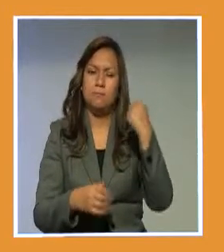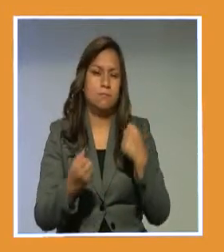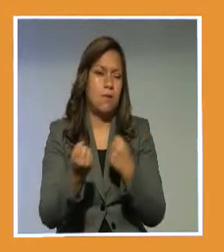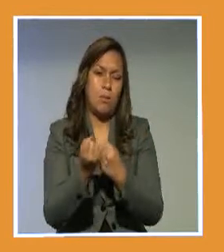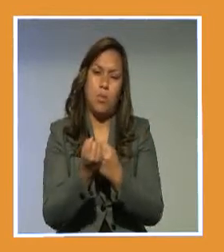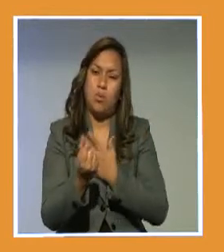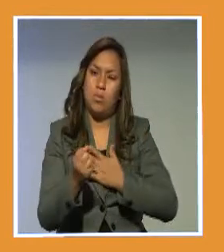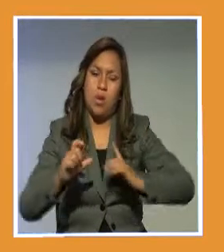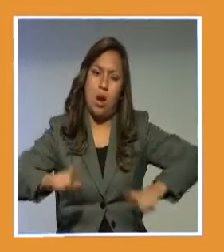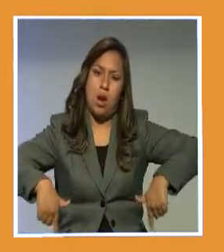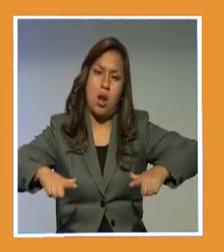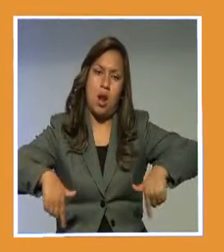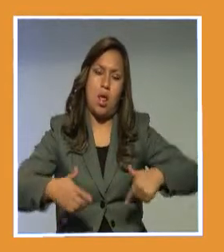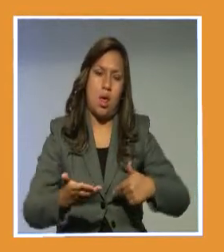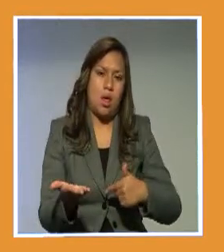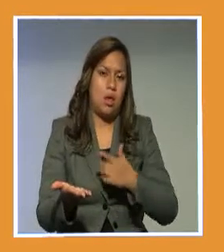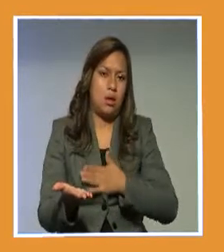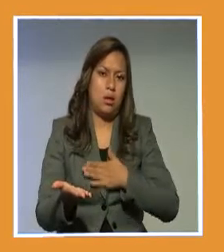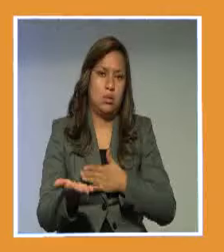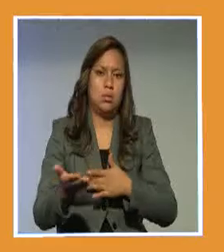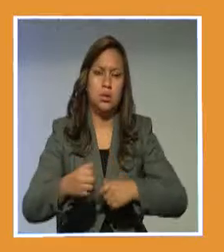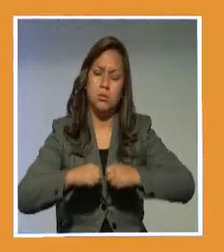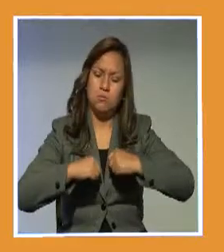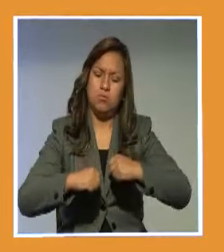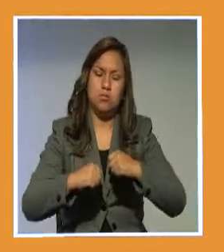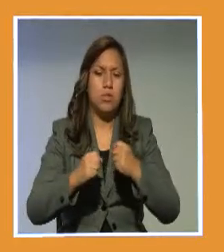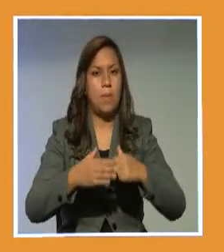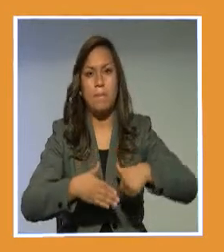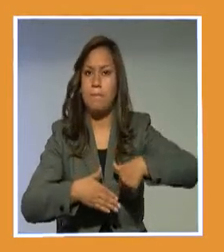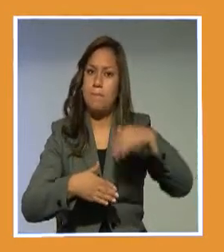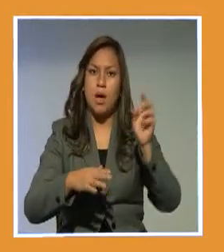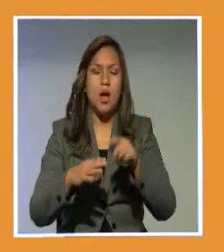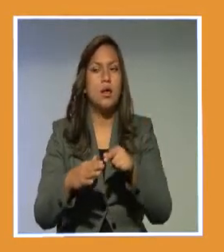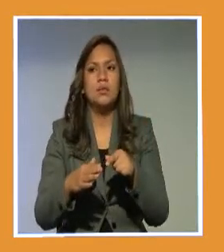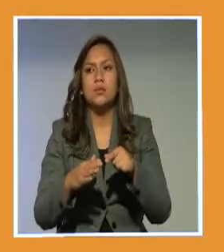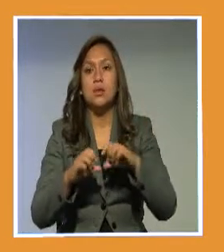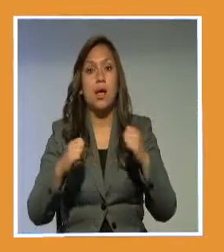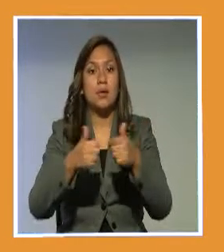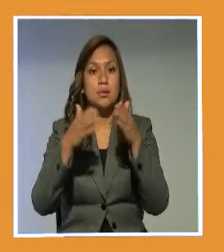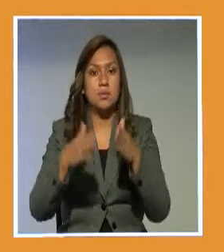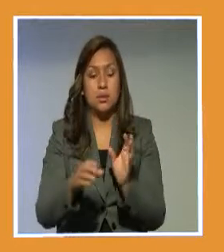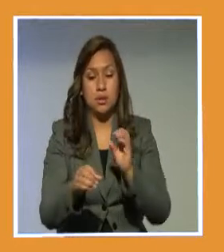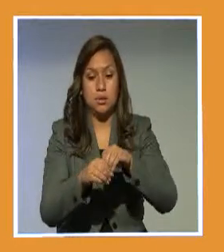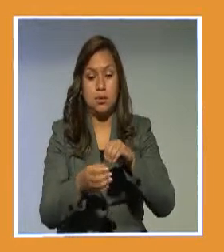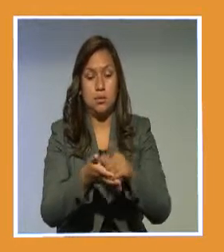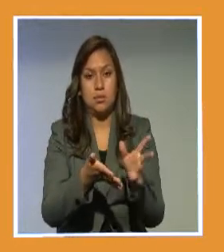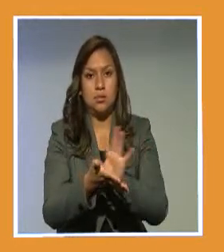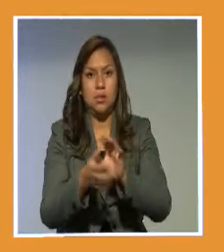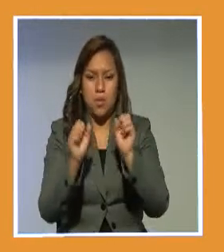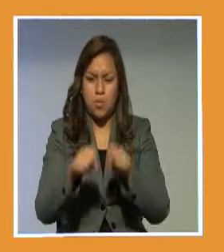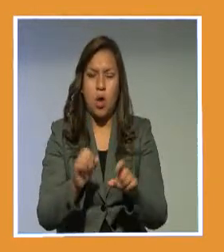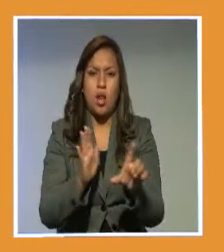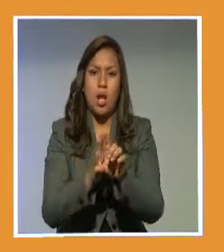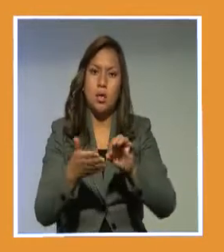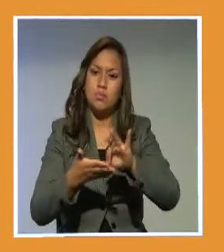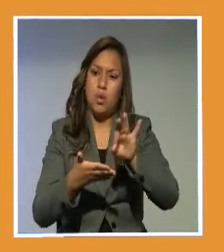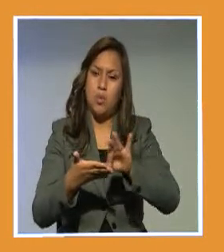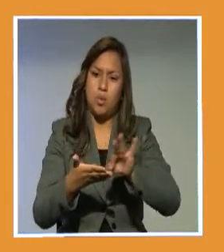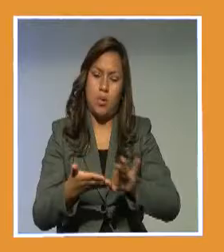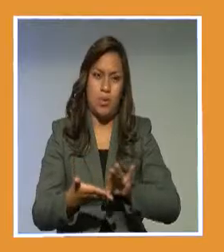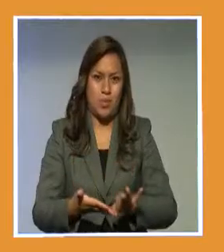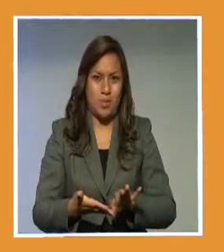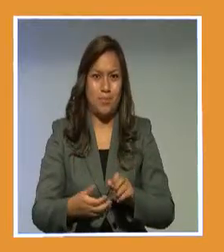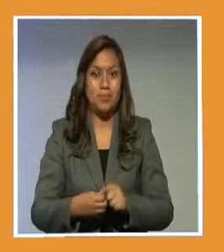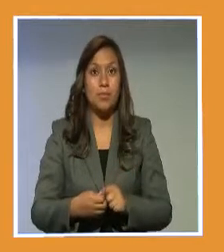Jorge Glass y una mayoría parlamentaria que nos permita seguir consolidando este proceso de transformación. Así que de aquí nos veremos